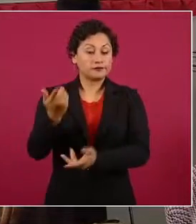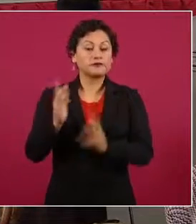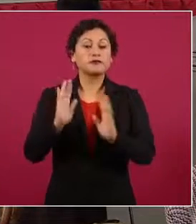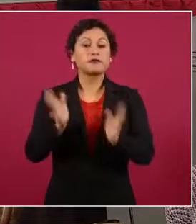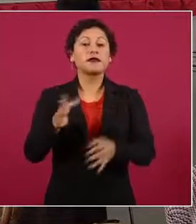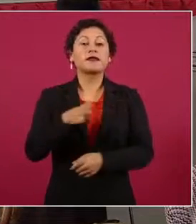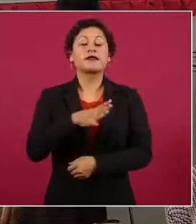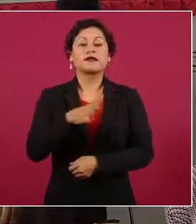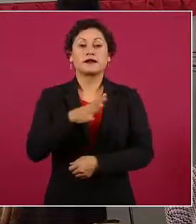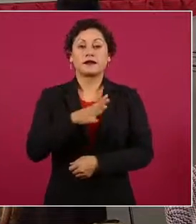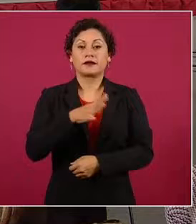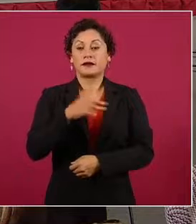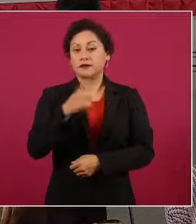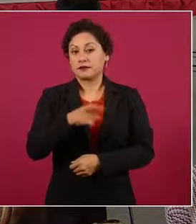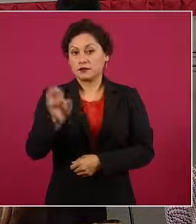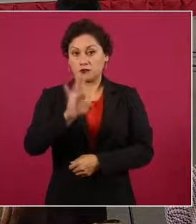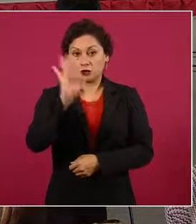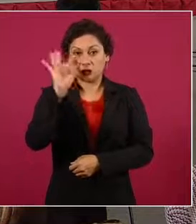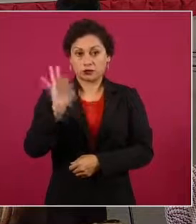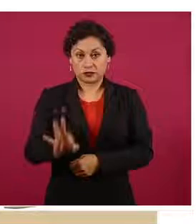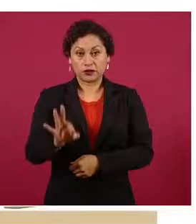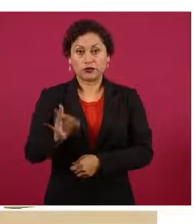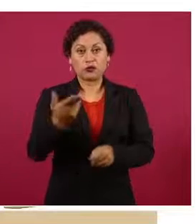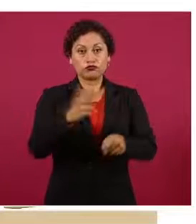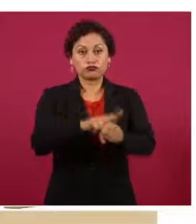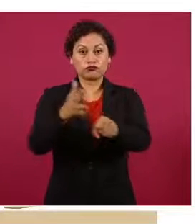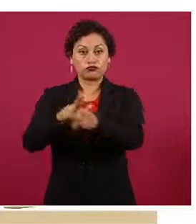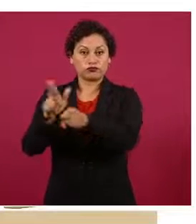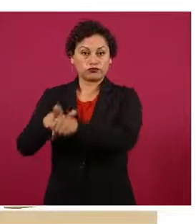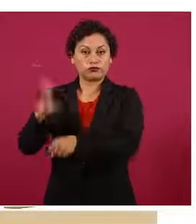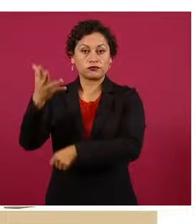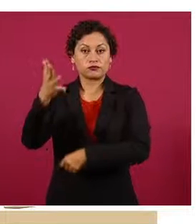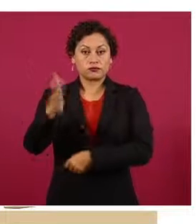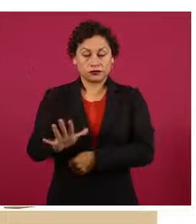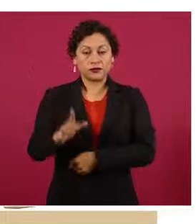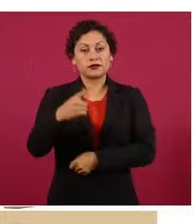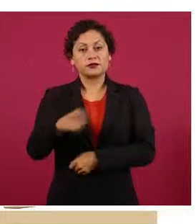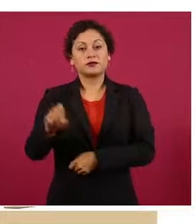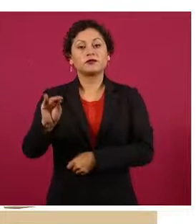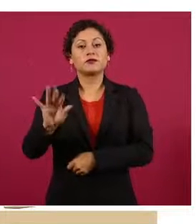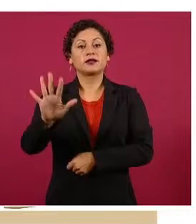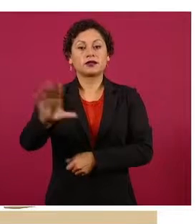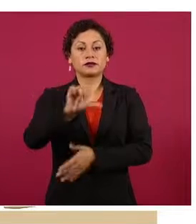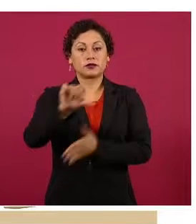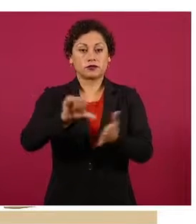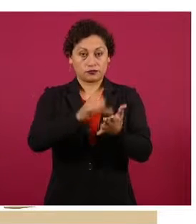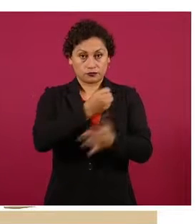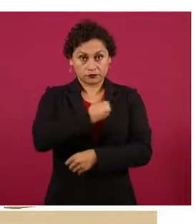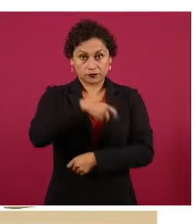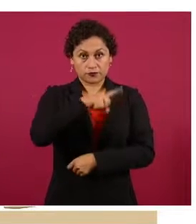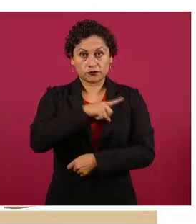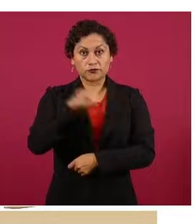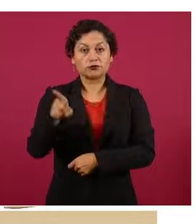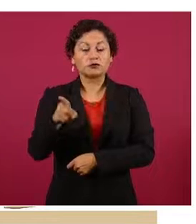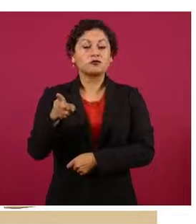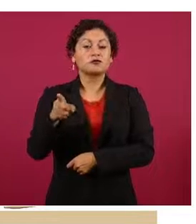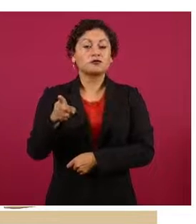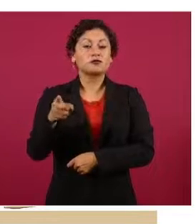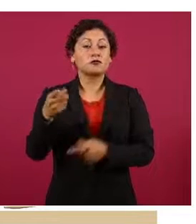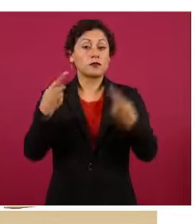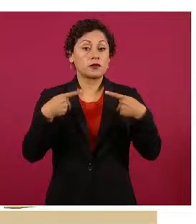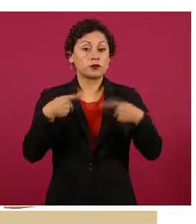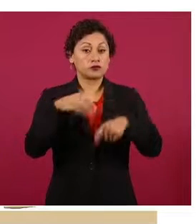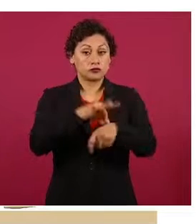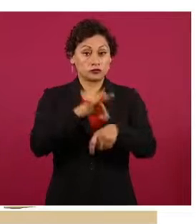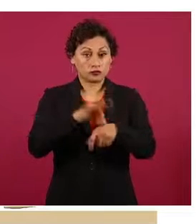presencia en el 100% de las unidades, 10 hospitales y 195 centros de salud, con una cobertura de médicos especialistas